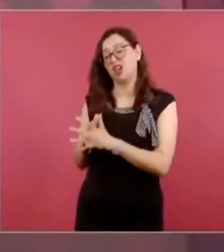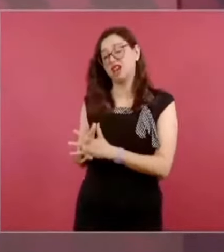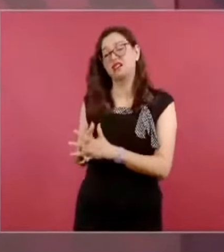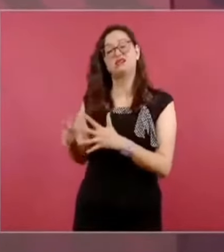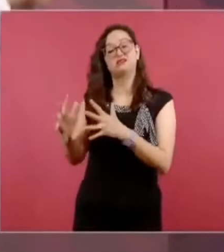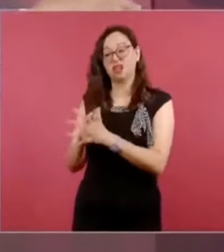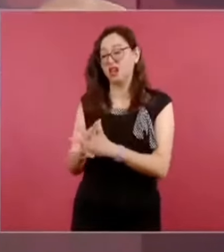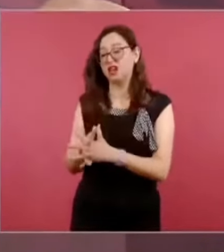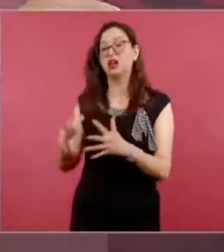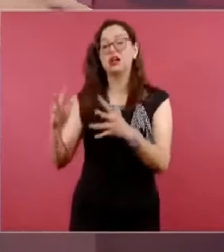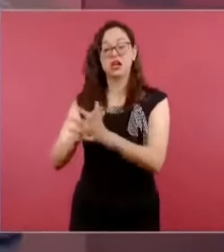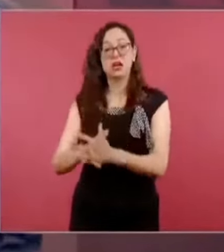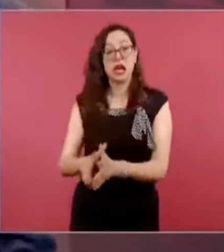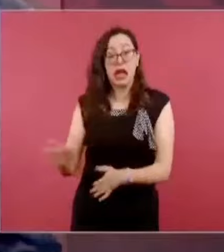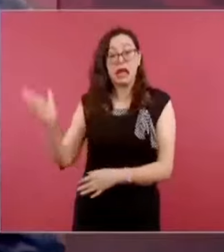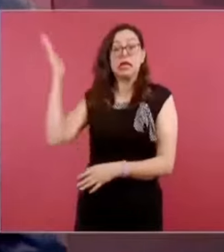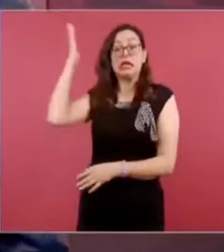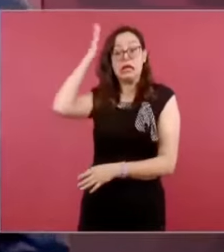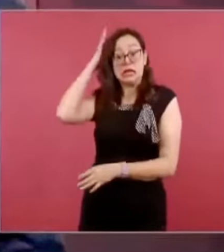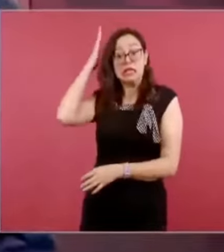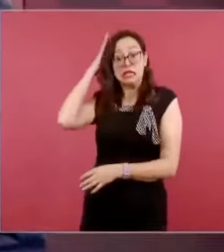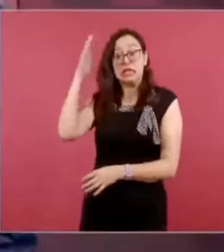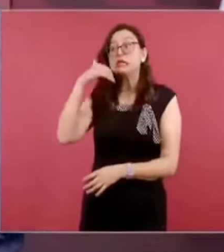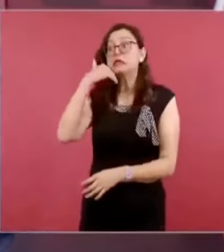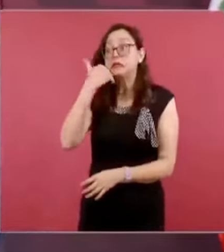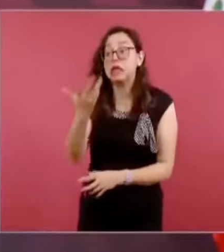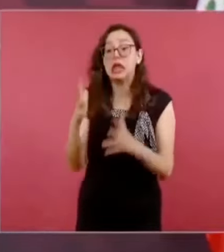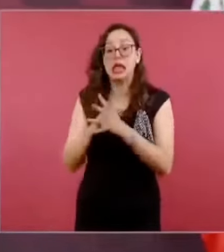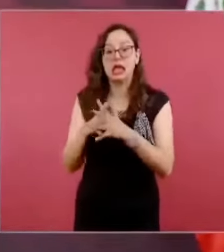Madero, ni se diga.